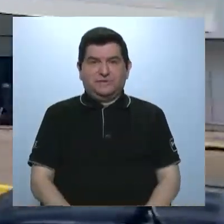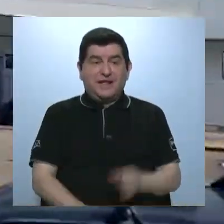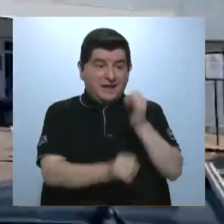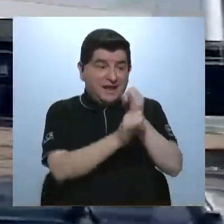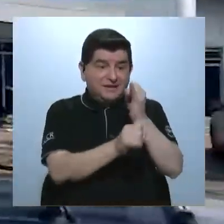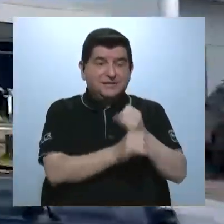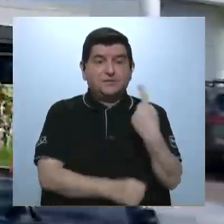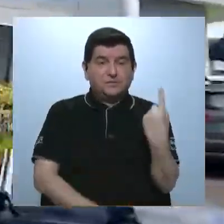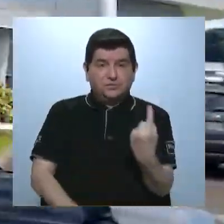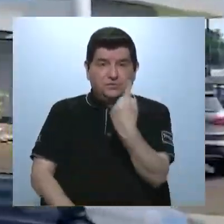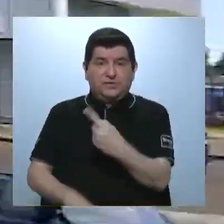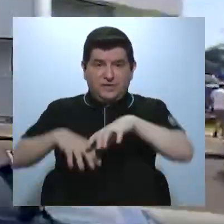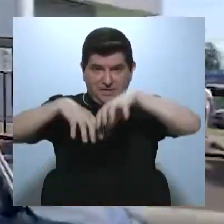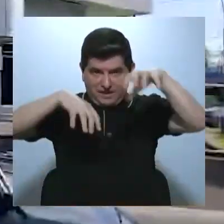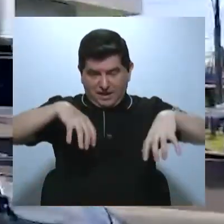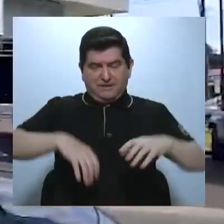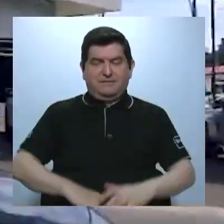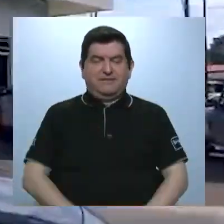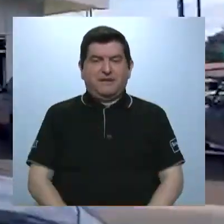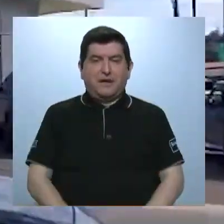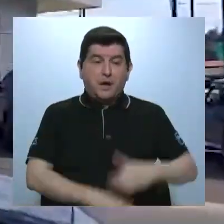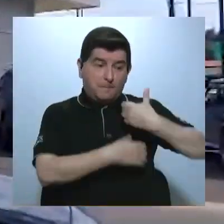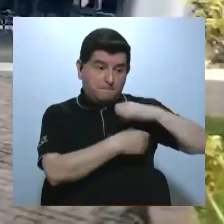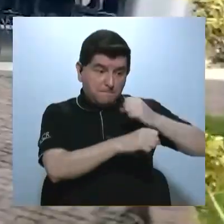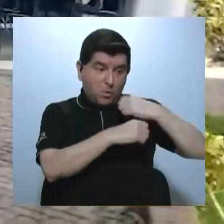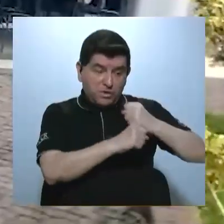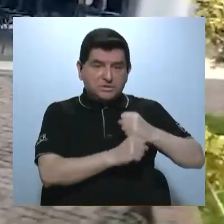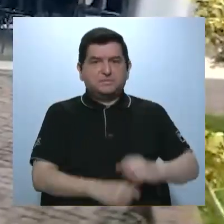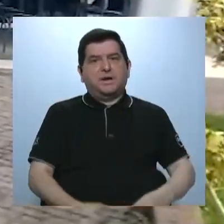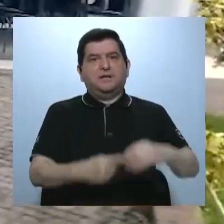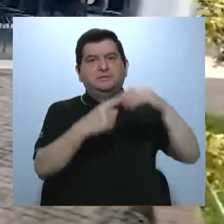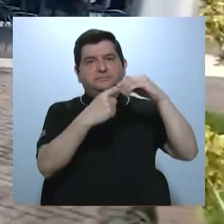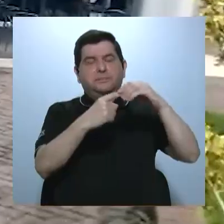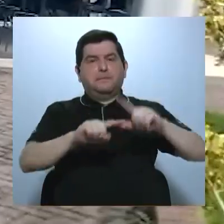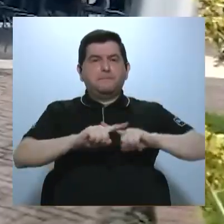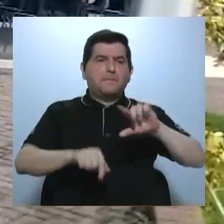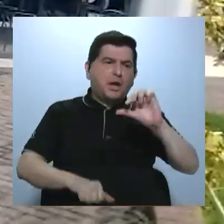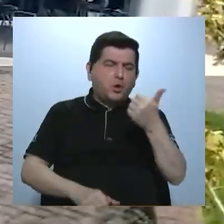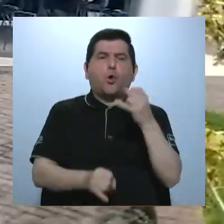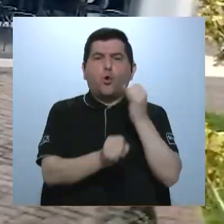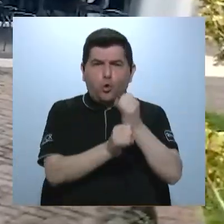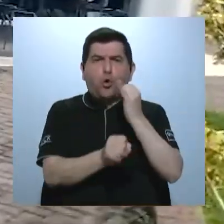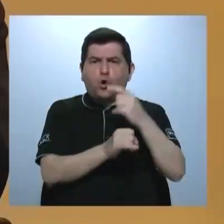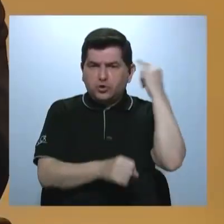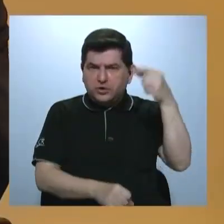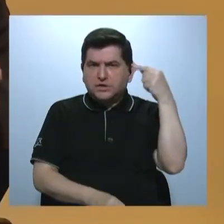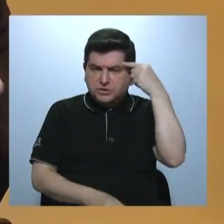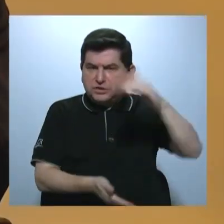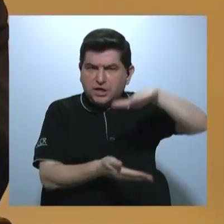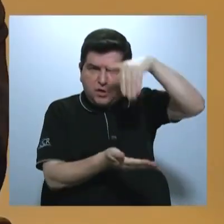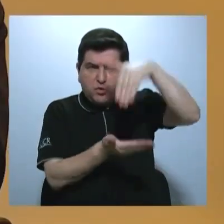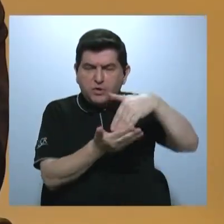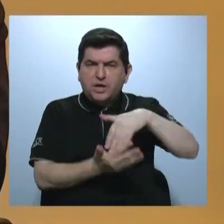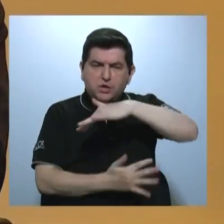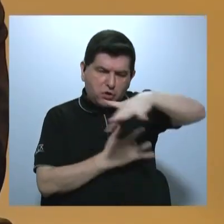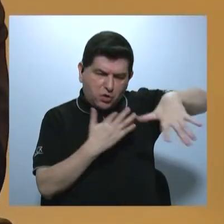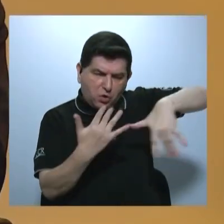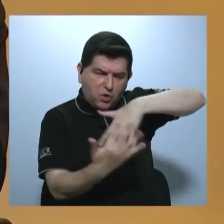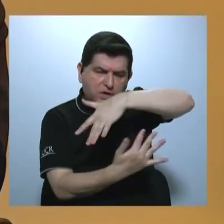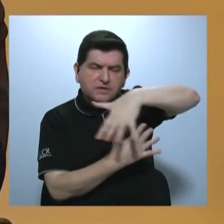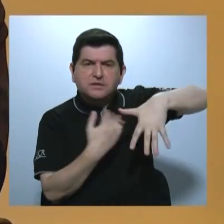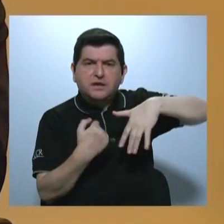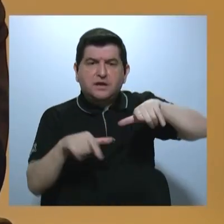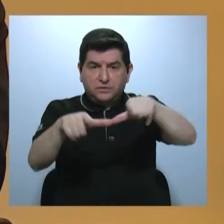opera dentro de cada cantón, donde ciertamente las municipalidades son un actor clave, pero también hay muchas instituciones del gobierno central que interactúan en estos